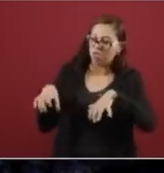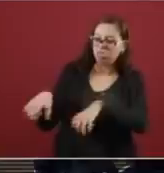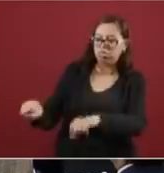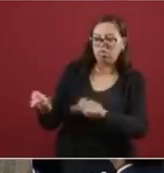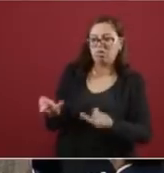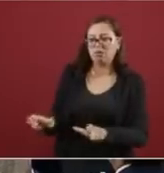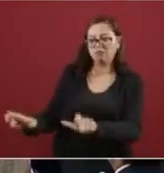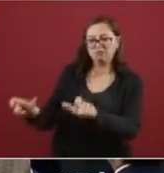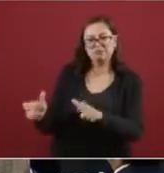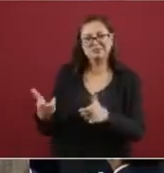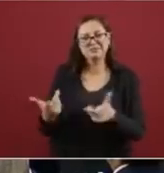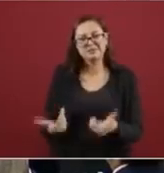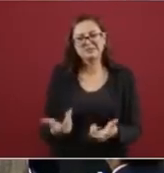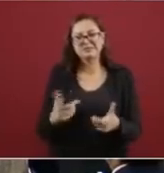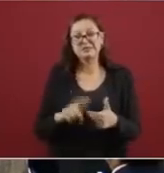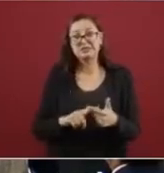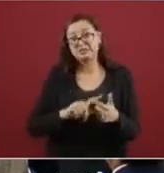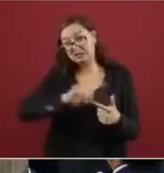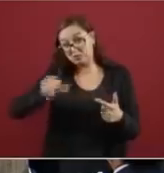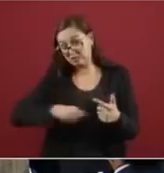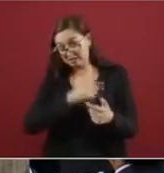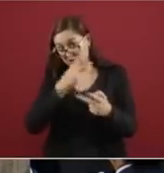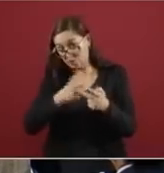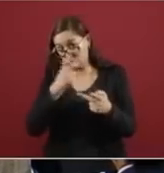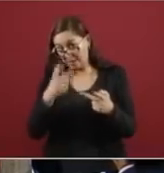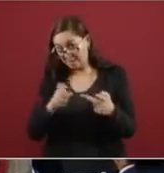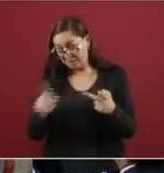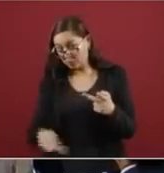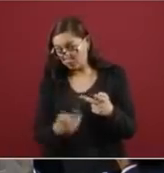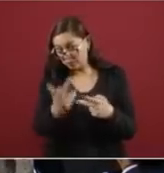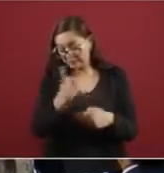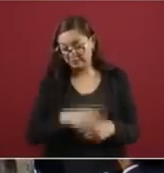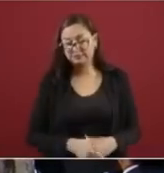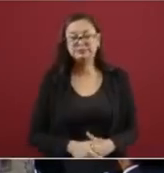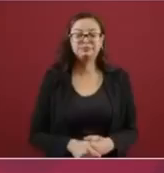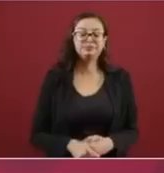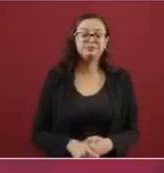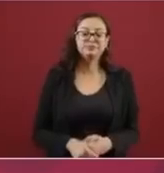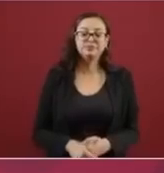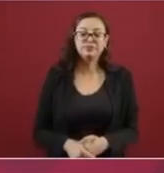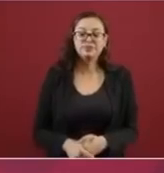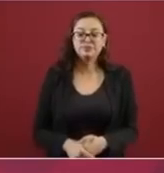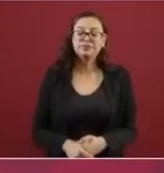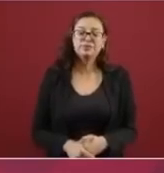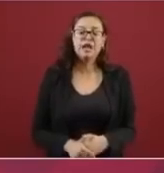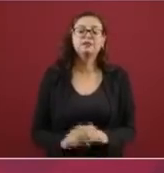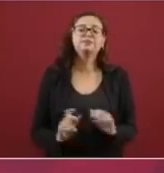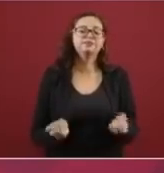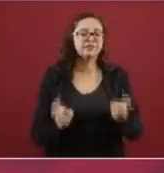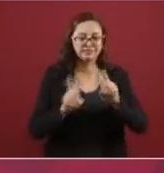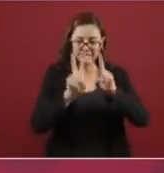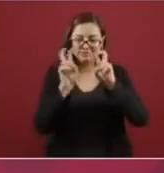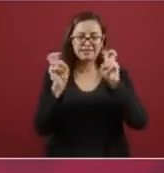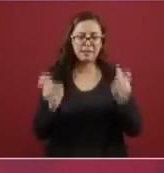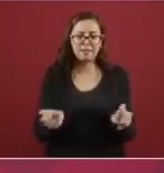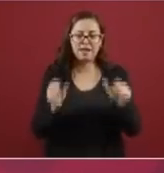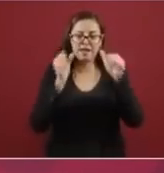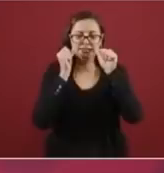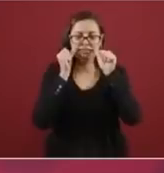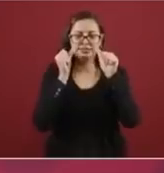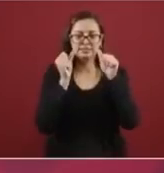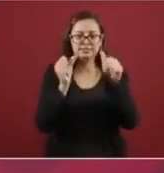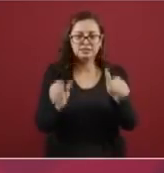El presidente Andrés Manuel López Obrador rechazó que existan graves problemas en la frontera norte y el supuesto cierre de garitas. Hay muy